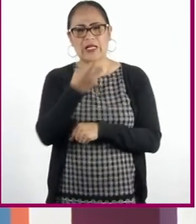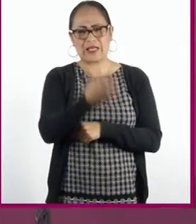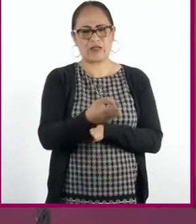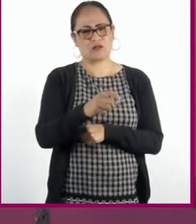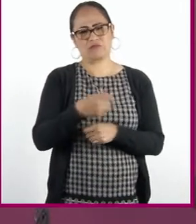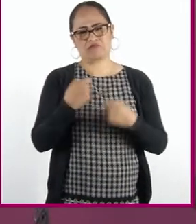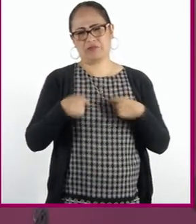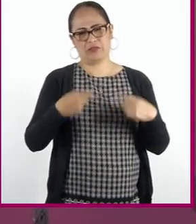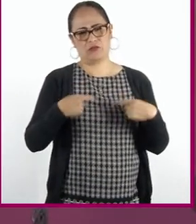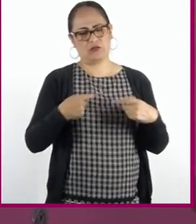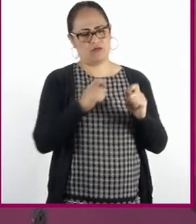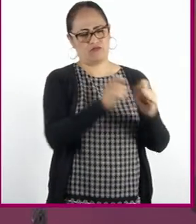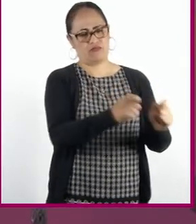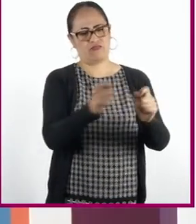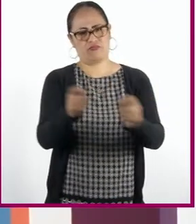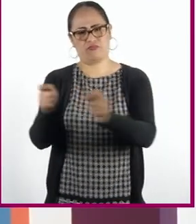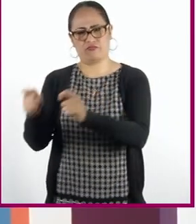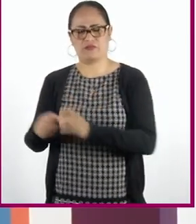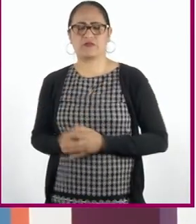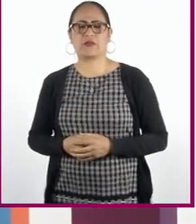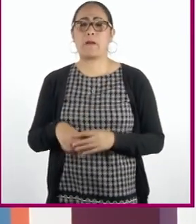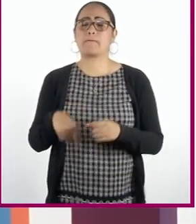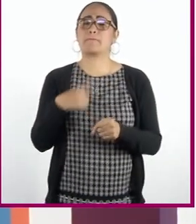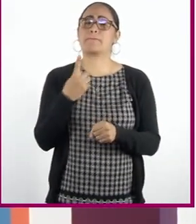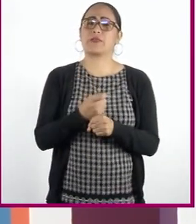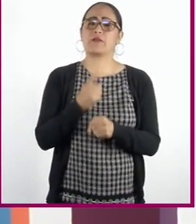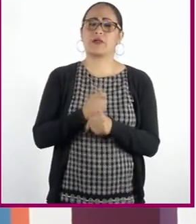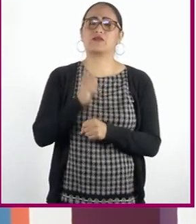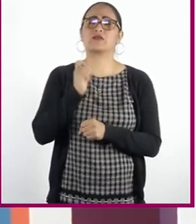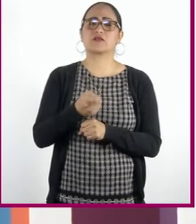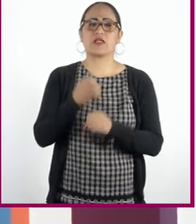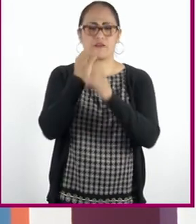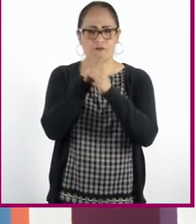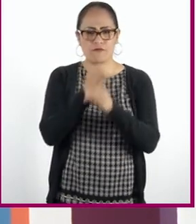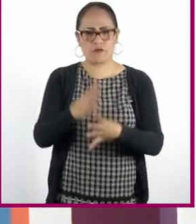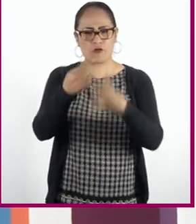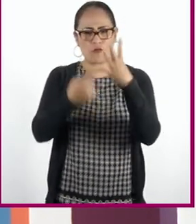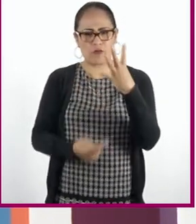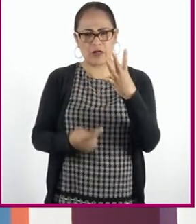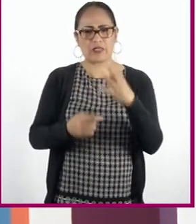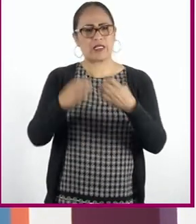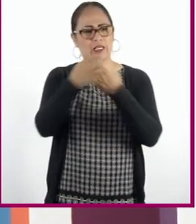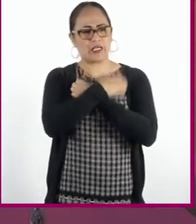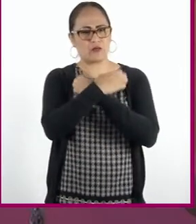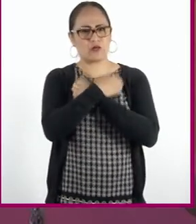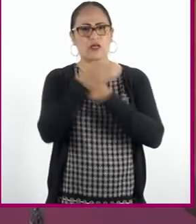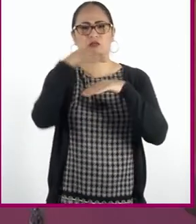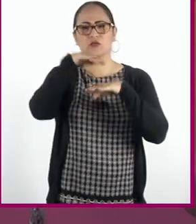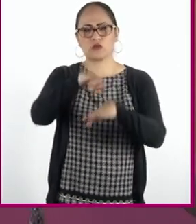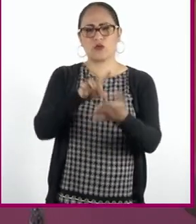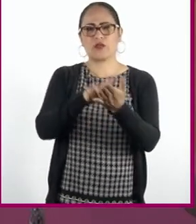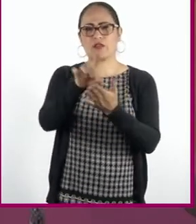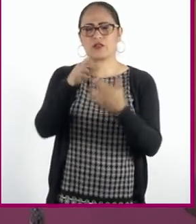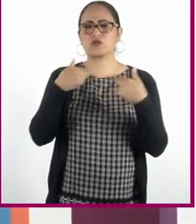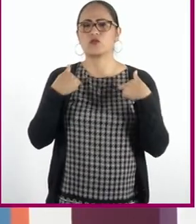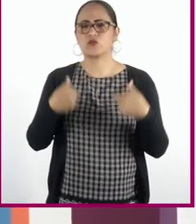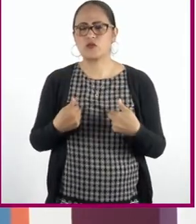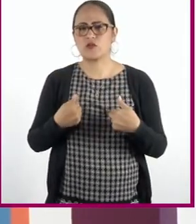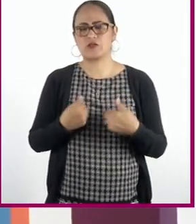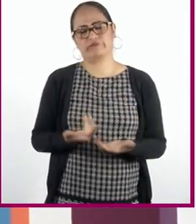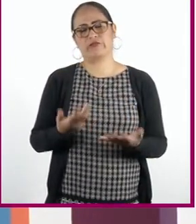individuo. Lo primero que debemos hacer es informar y educar acerca de los derechos humanos. Para informar